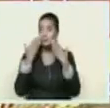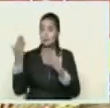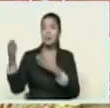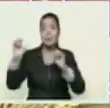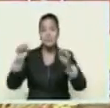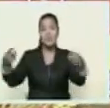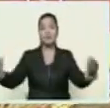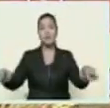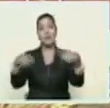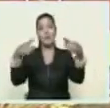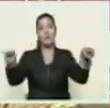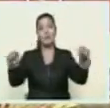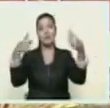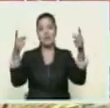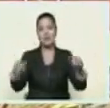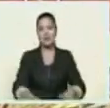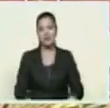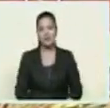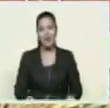veremos